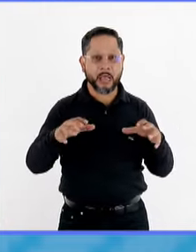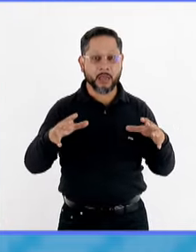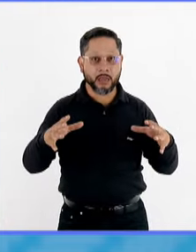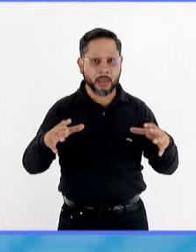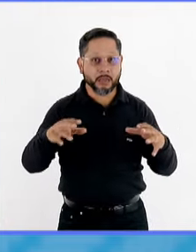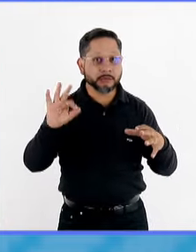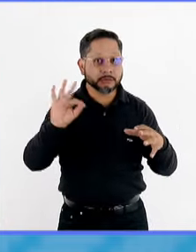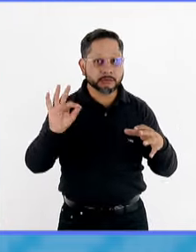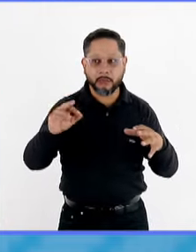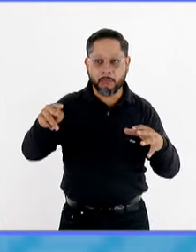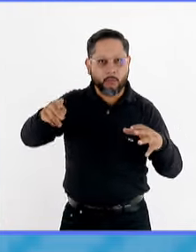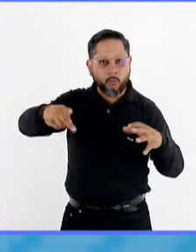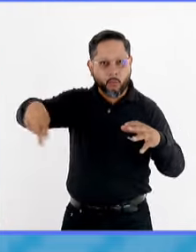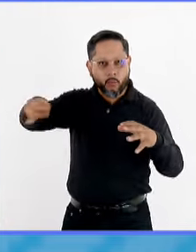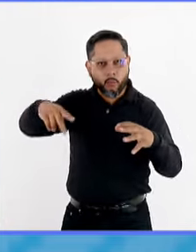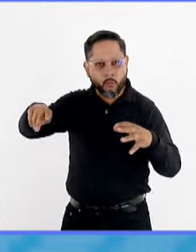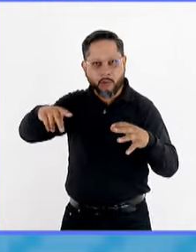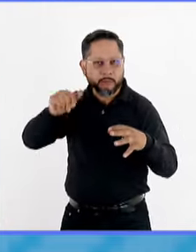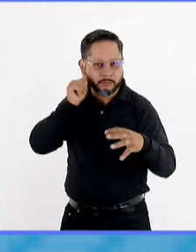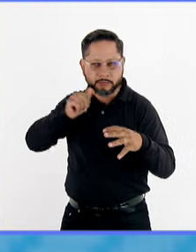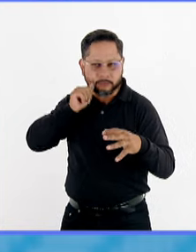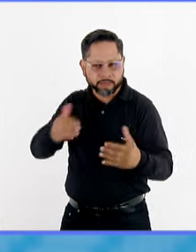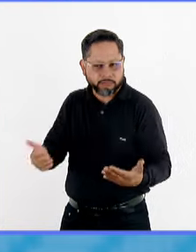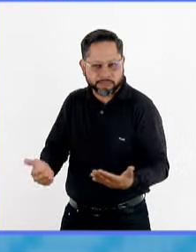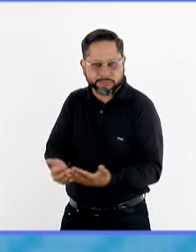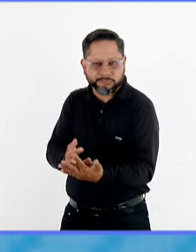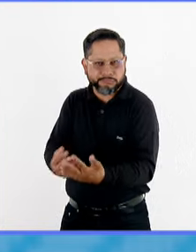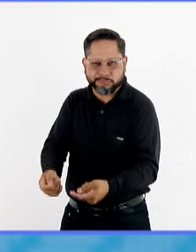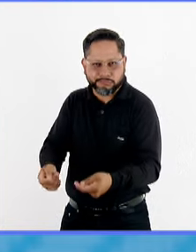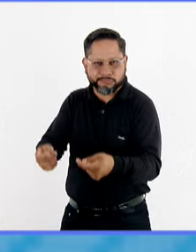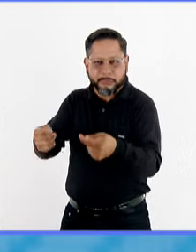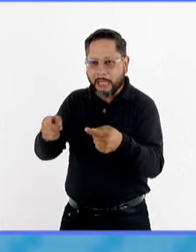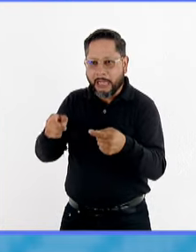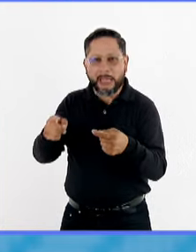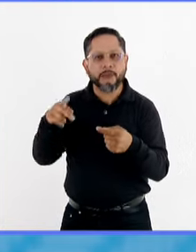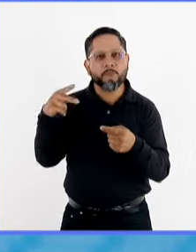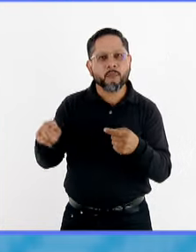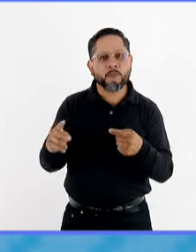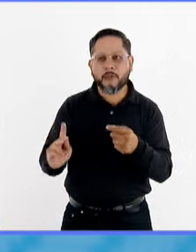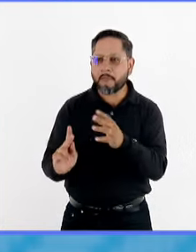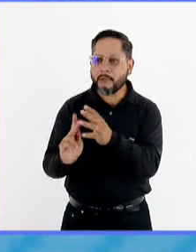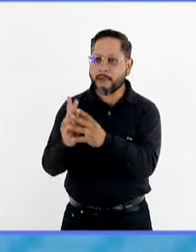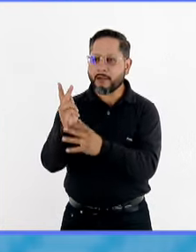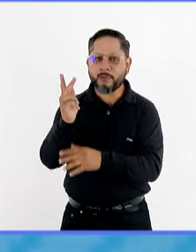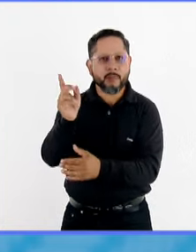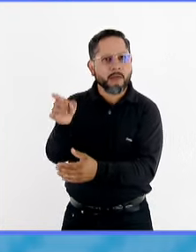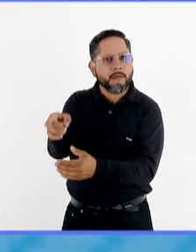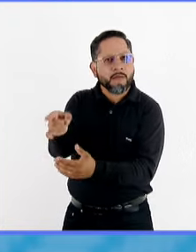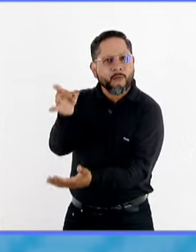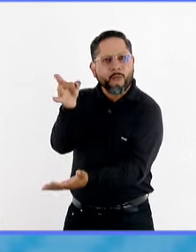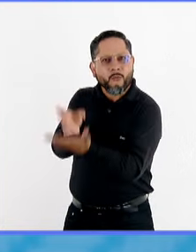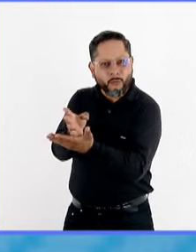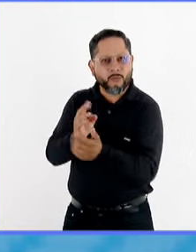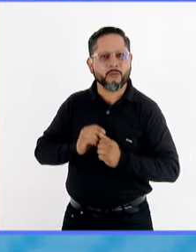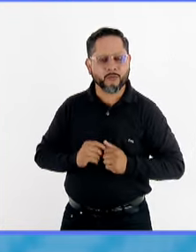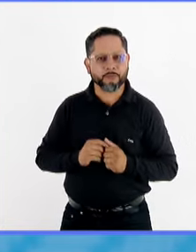sobre todo los pueblos originarios. Pero también hacemos estudios en la parte de la